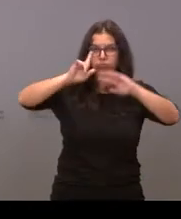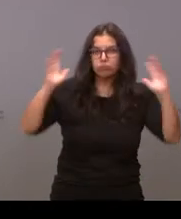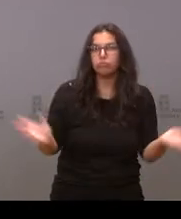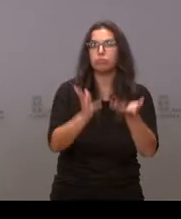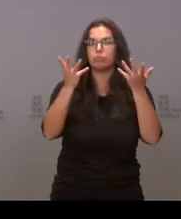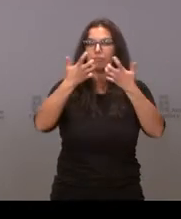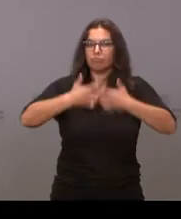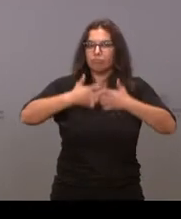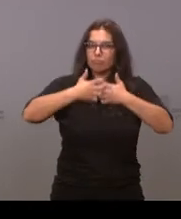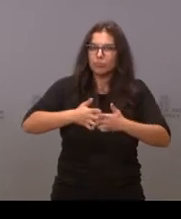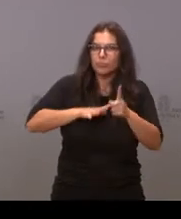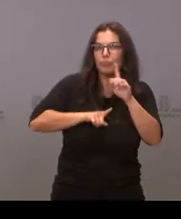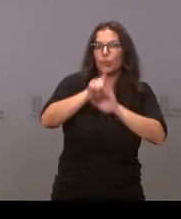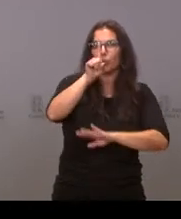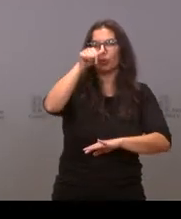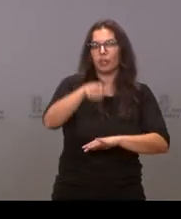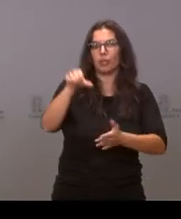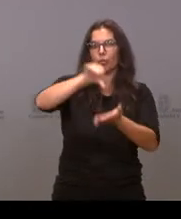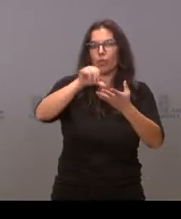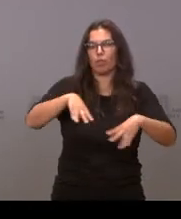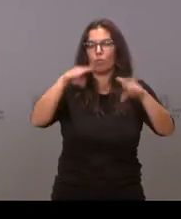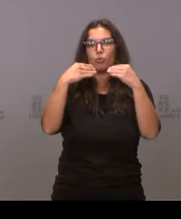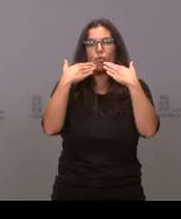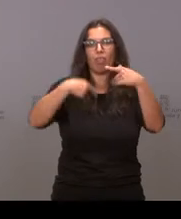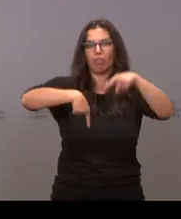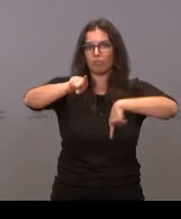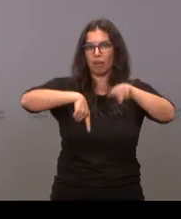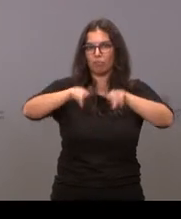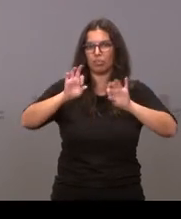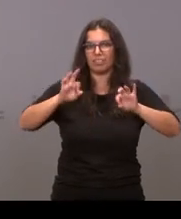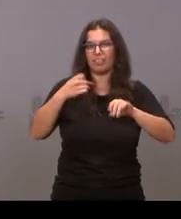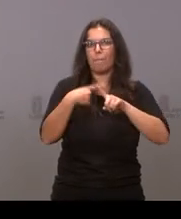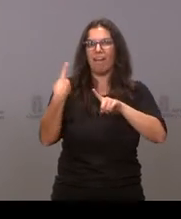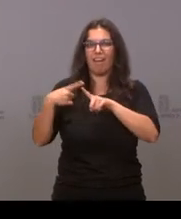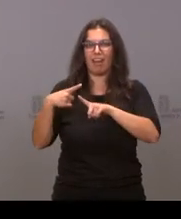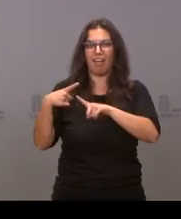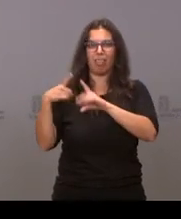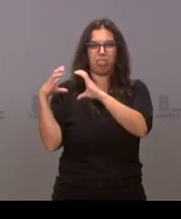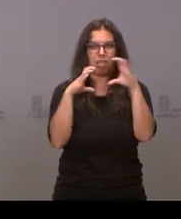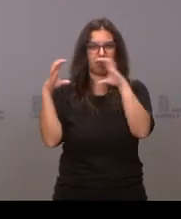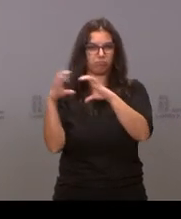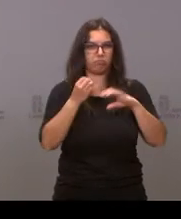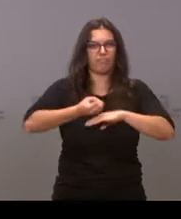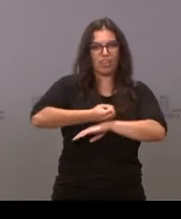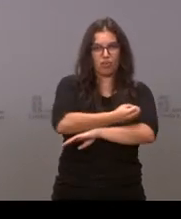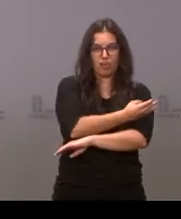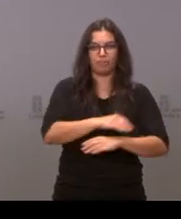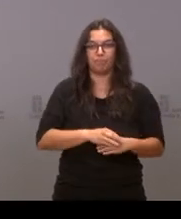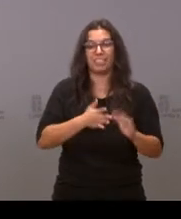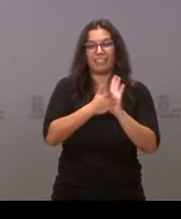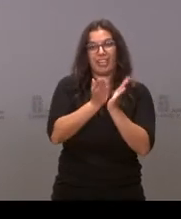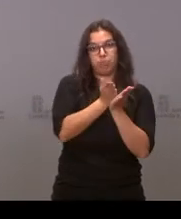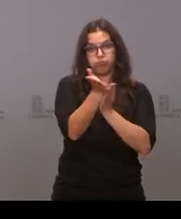la ciudad de burgos a través de a través del transporte de mercancías por ferrocarril estamos hablando de un ramal ferroviario